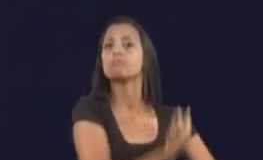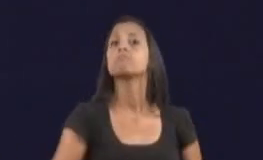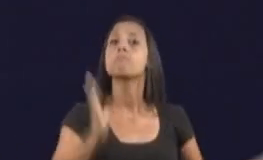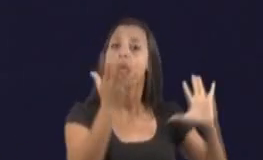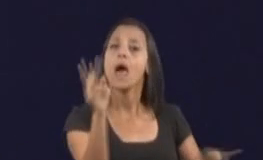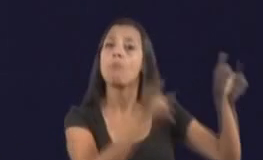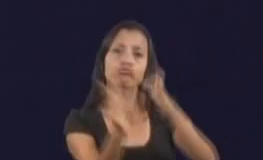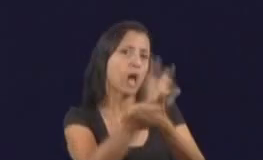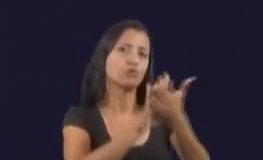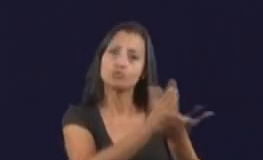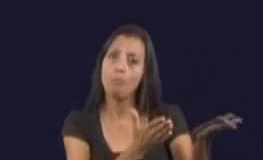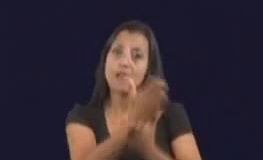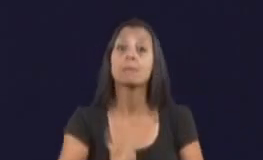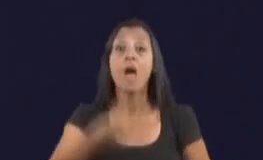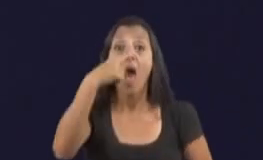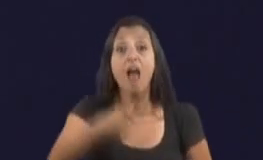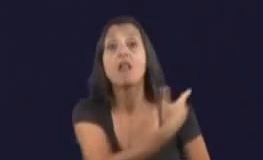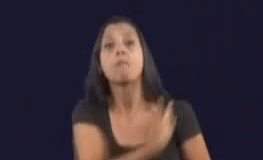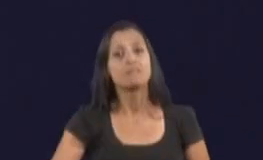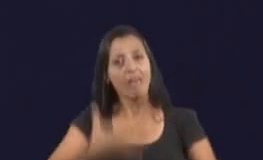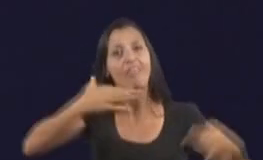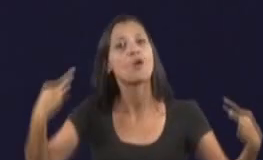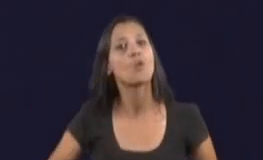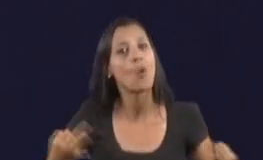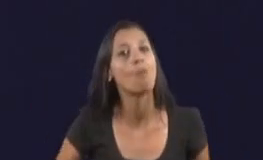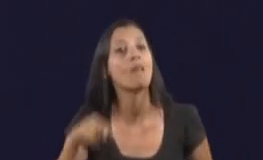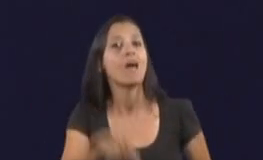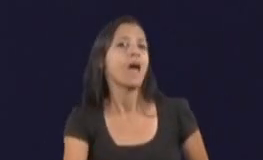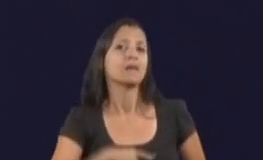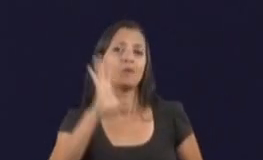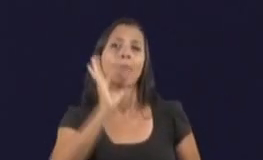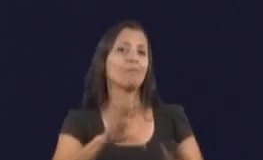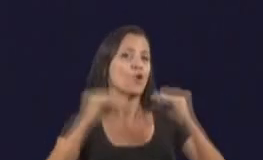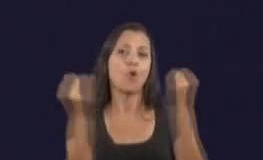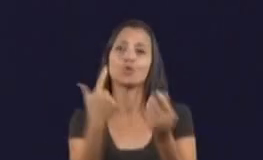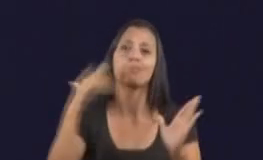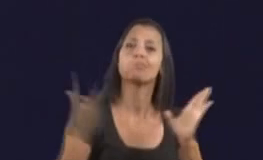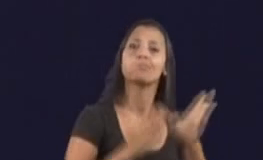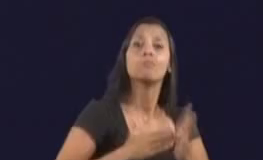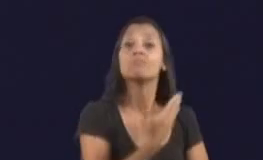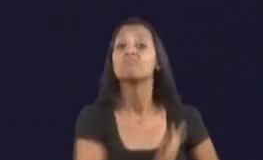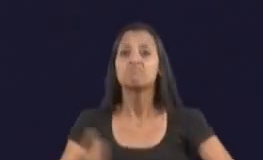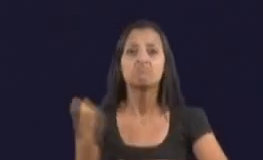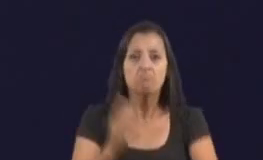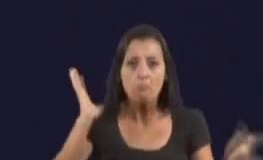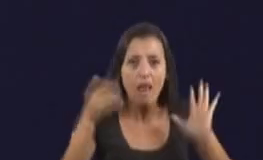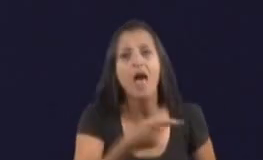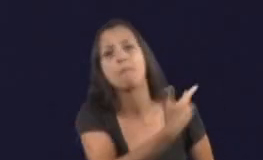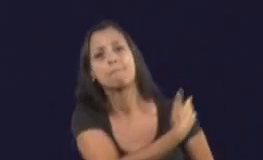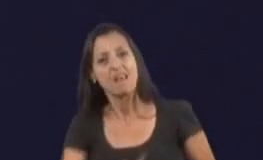el presidente cumplió. Esto nos lleva a una inequívoca conclusión: Milei es el presidente que más